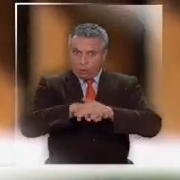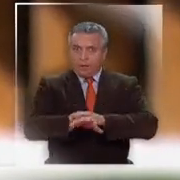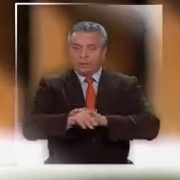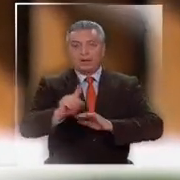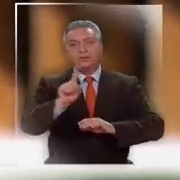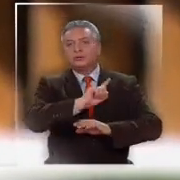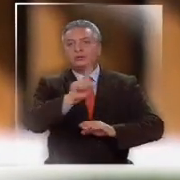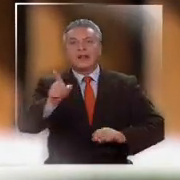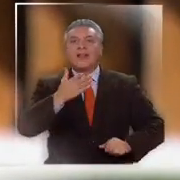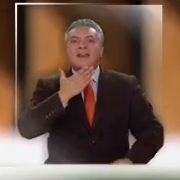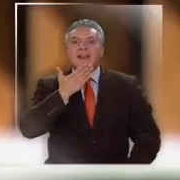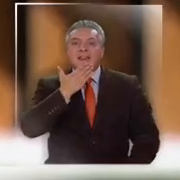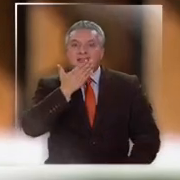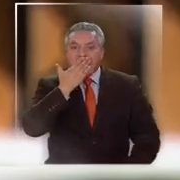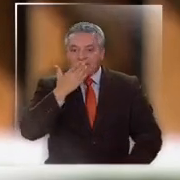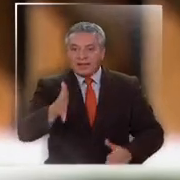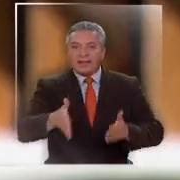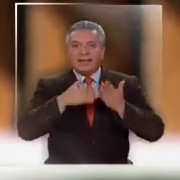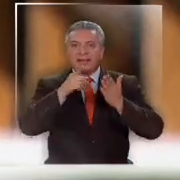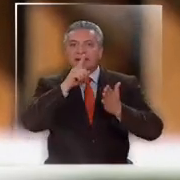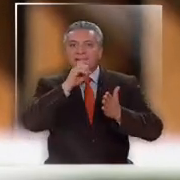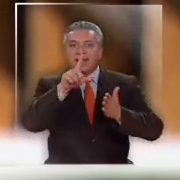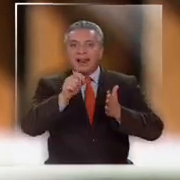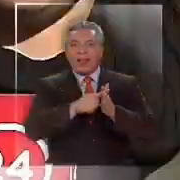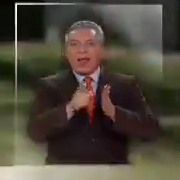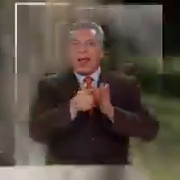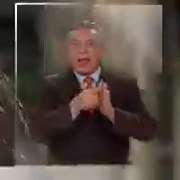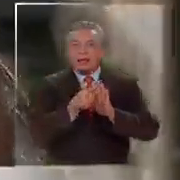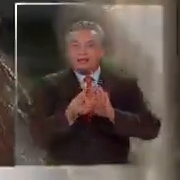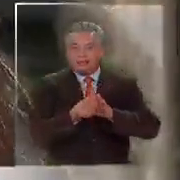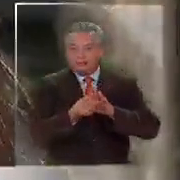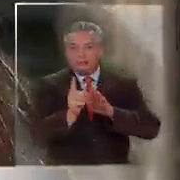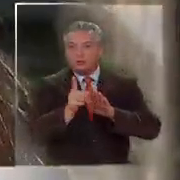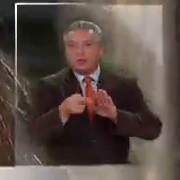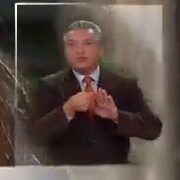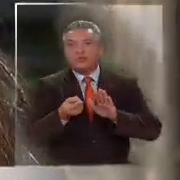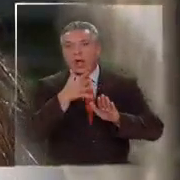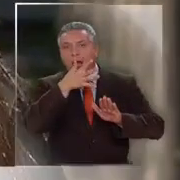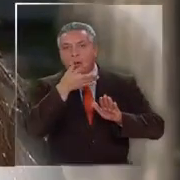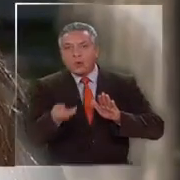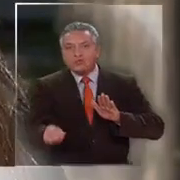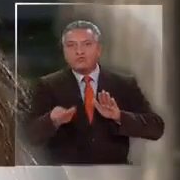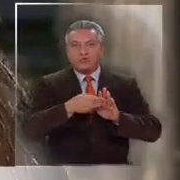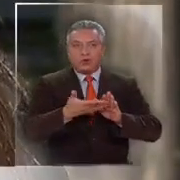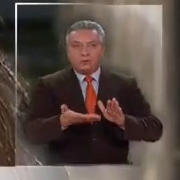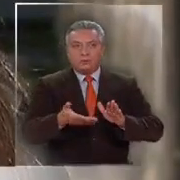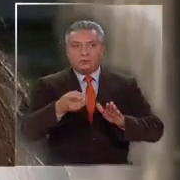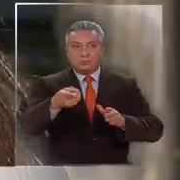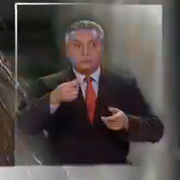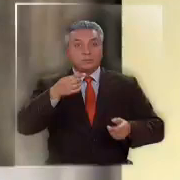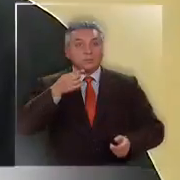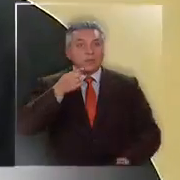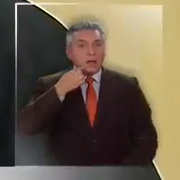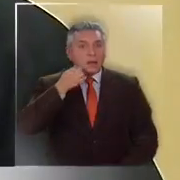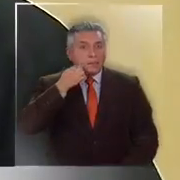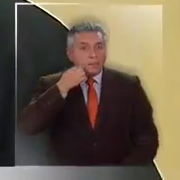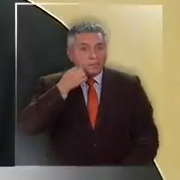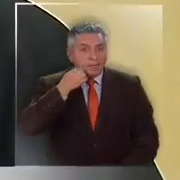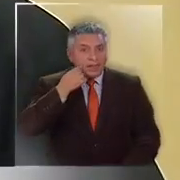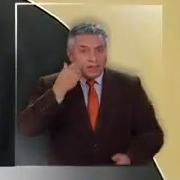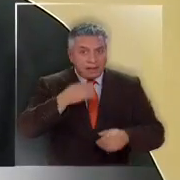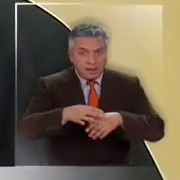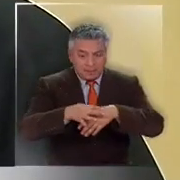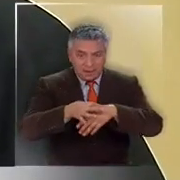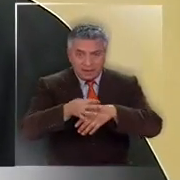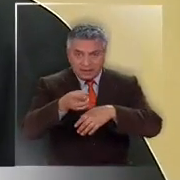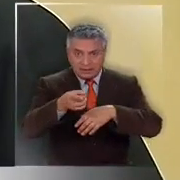la nieve con guantes de tela porque se van a humedecer. ¿Puedo tener algún problema a la piel con este frío? Probablemente hacer